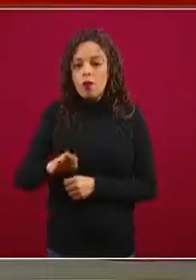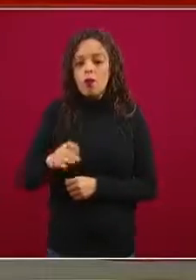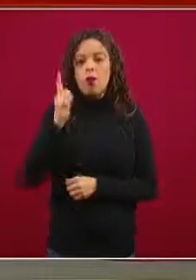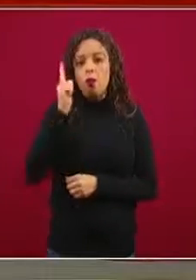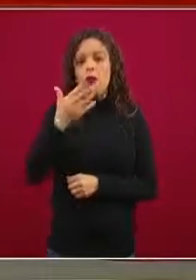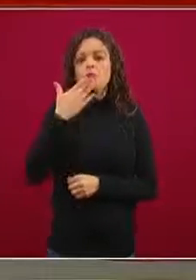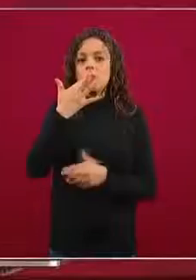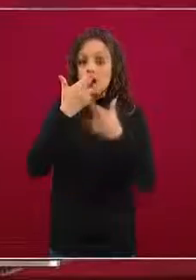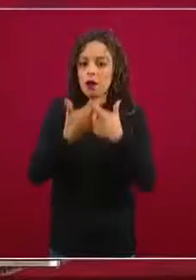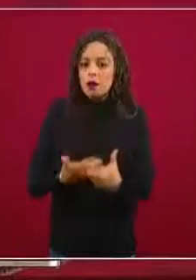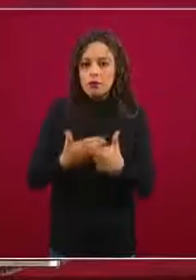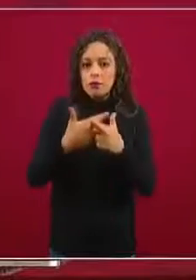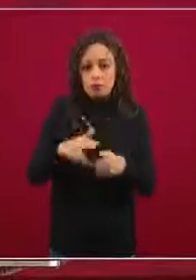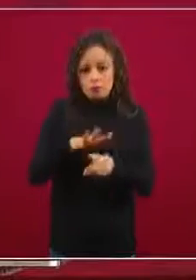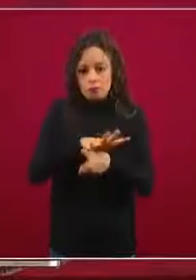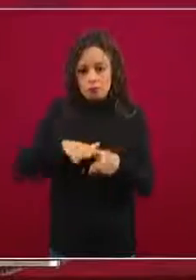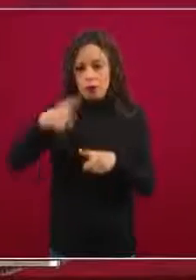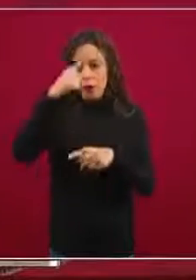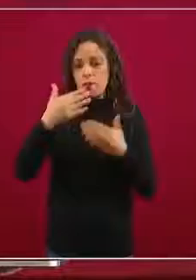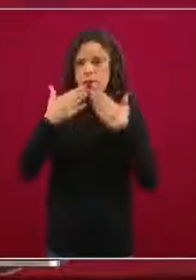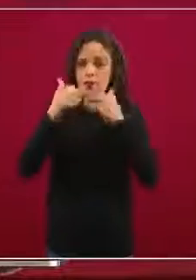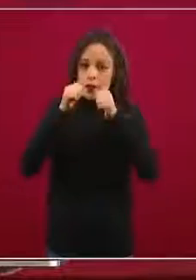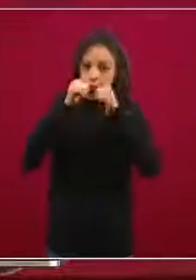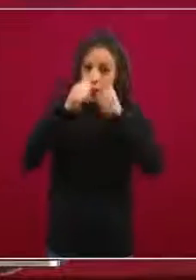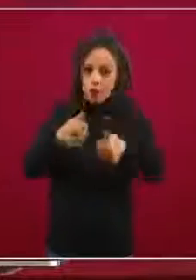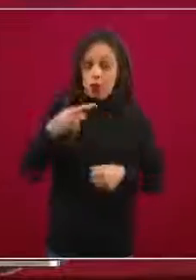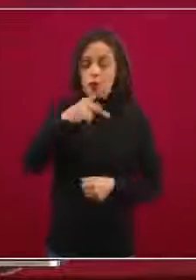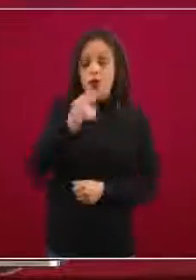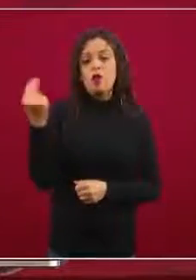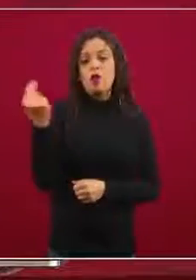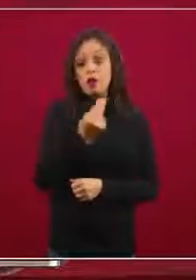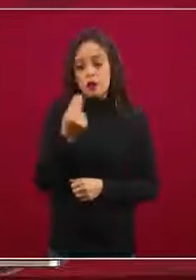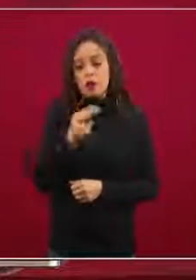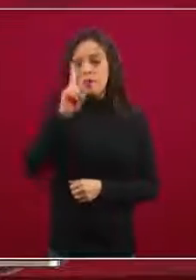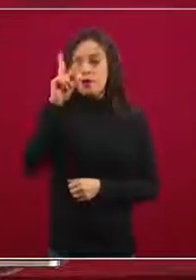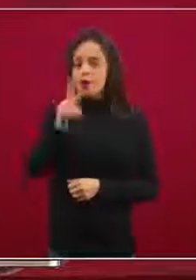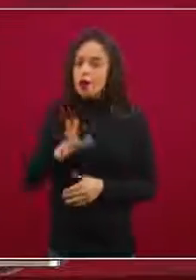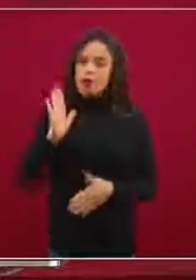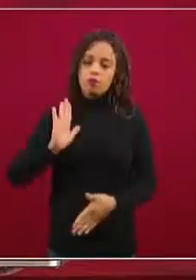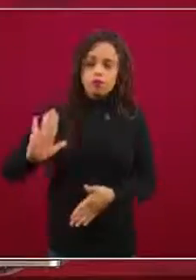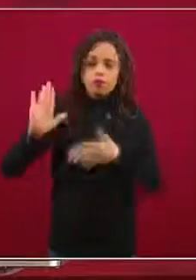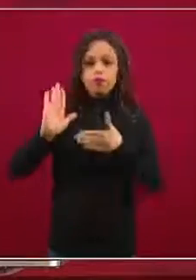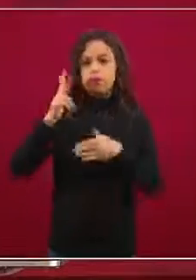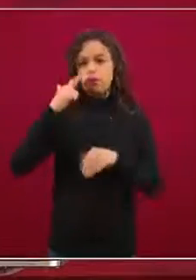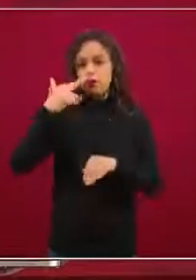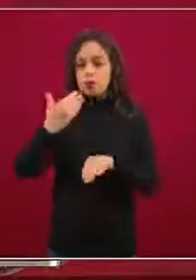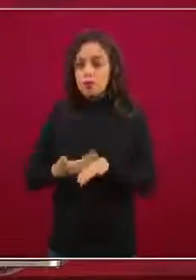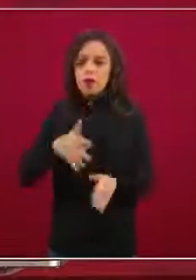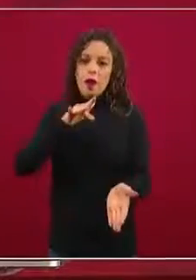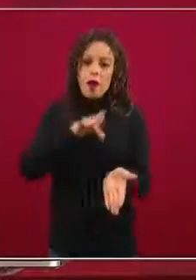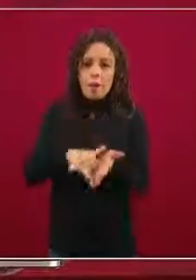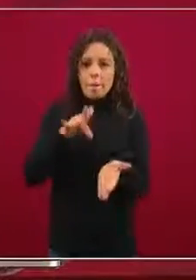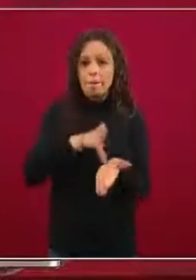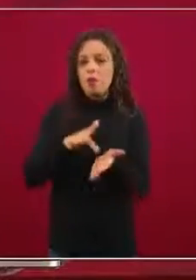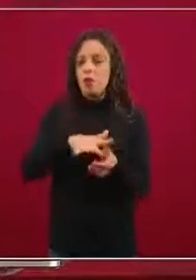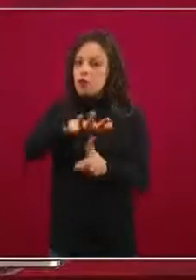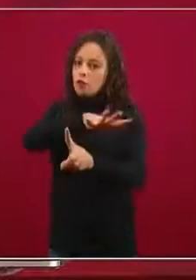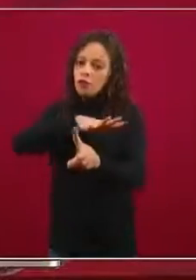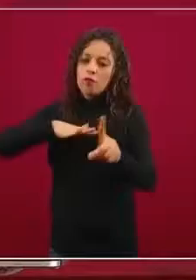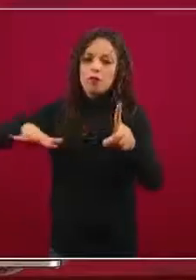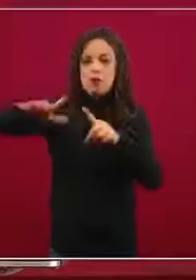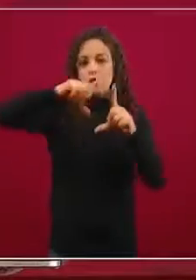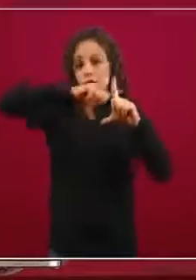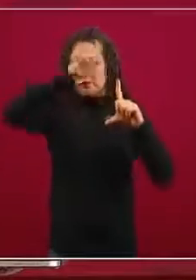pero necesitamos el apoyo, la solidaridad, el compromiso, la responsabilidad de toda la sociedad